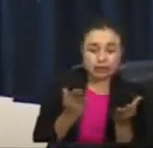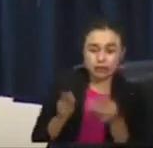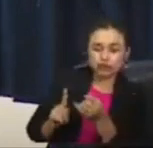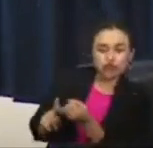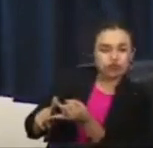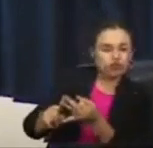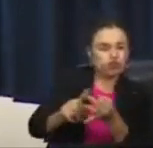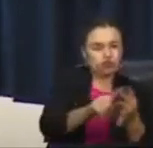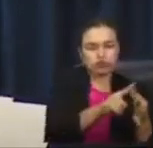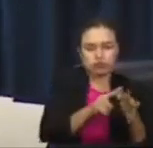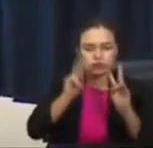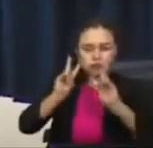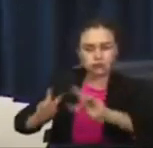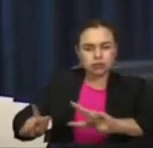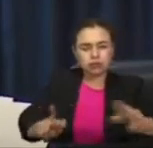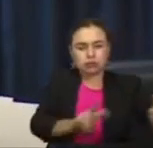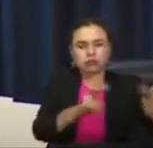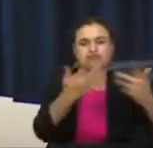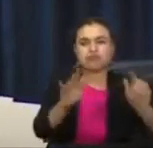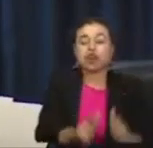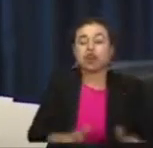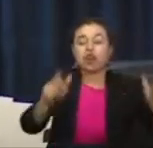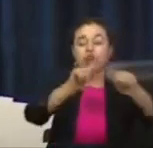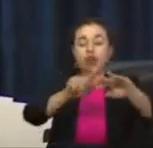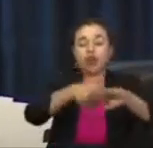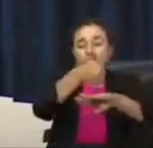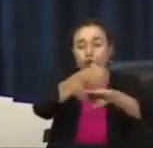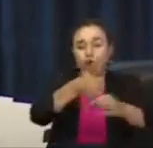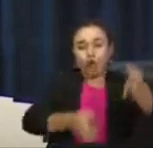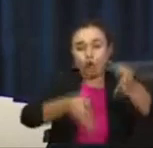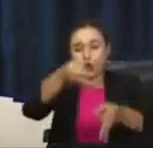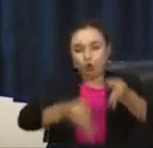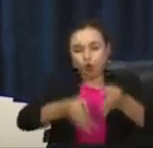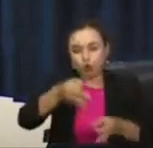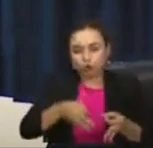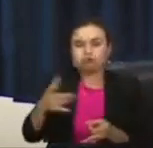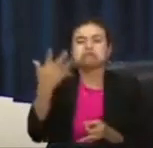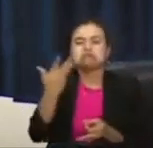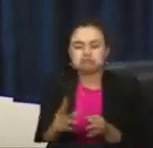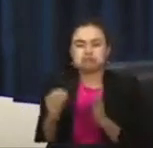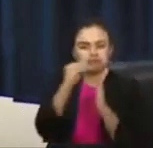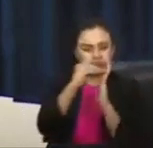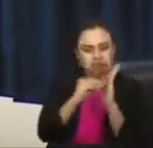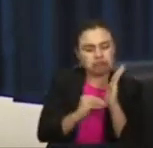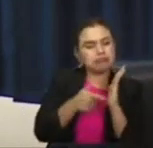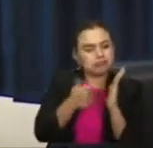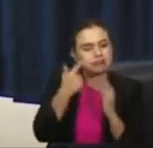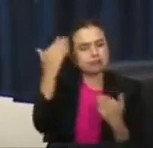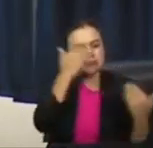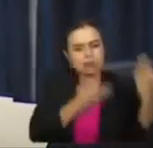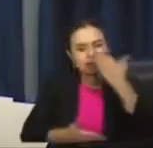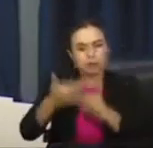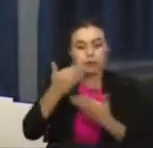manifestado y que fue reiterado a través del fallo de la Corte Suprema de Justicia con relación a la actividad minera,